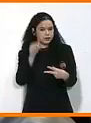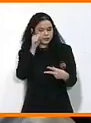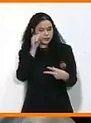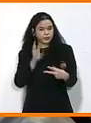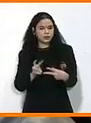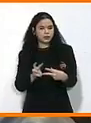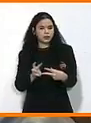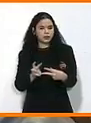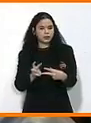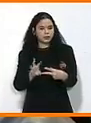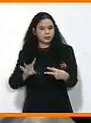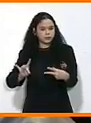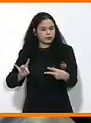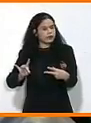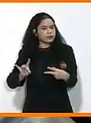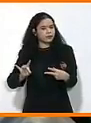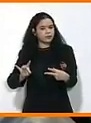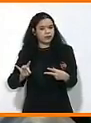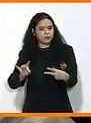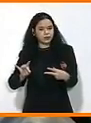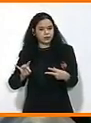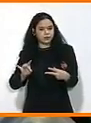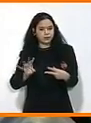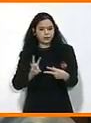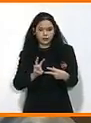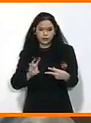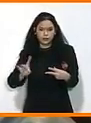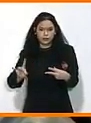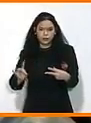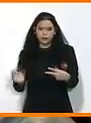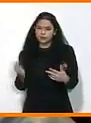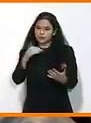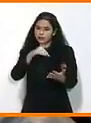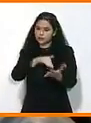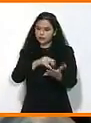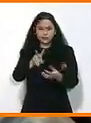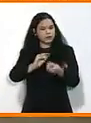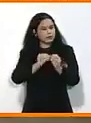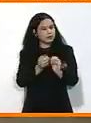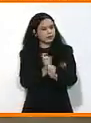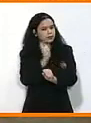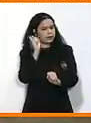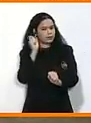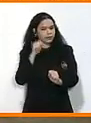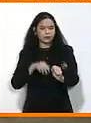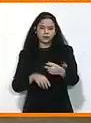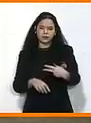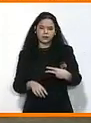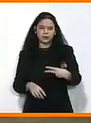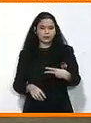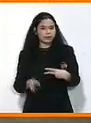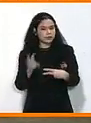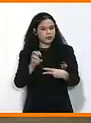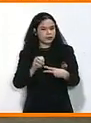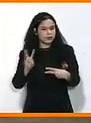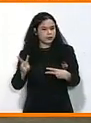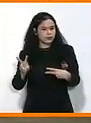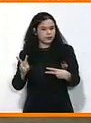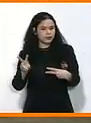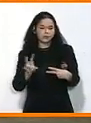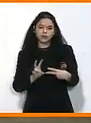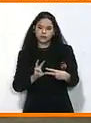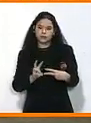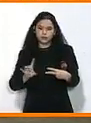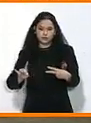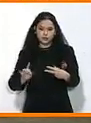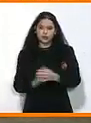atentos. Este es el 8. Segundo número favorecido es el 68. Con gusto repito, los dos números favorecidos son 02